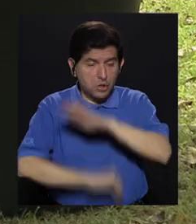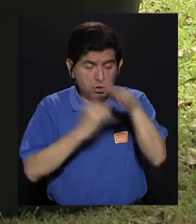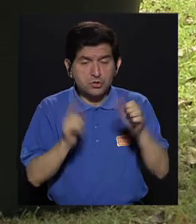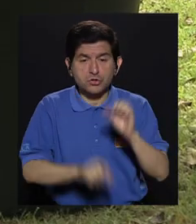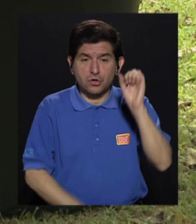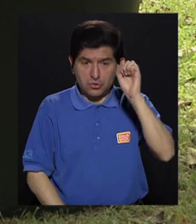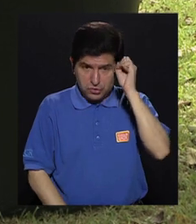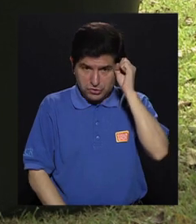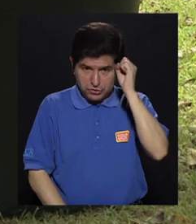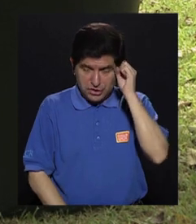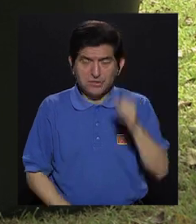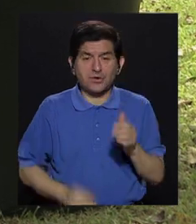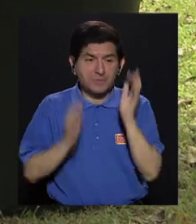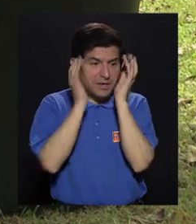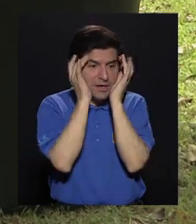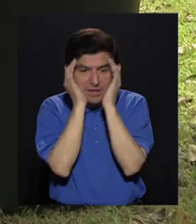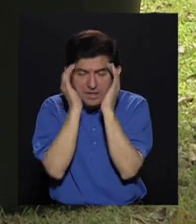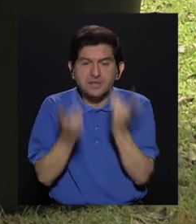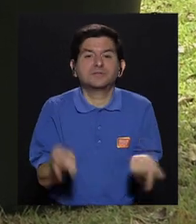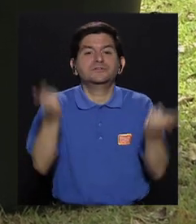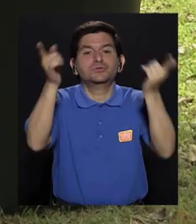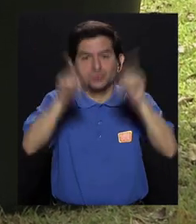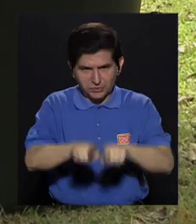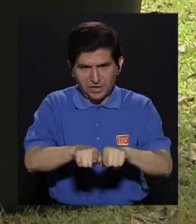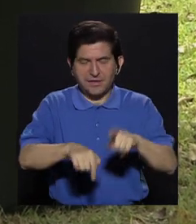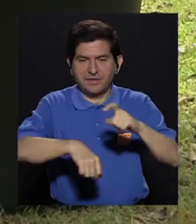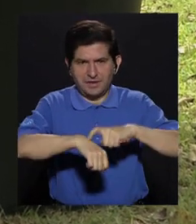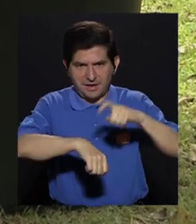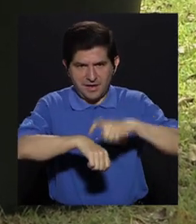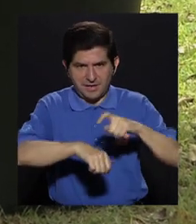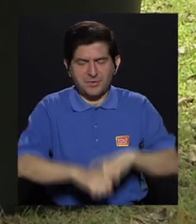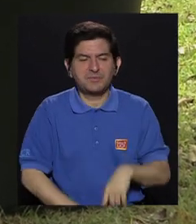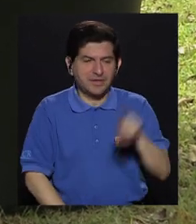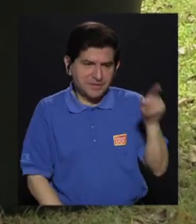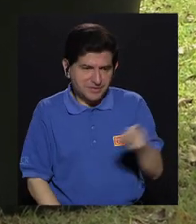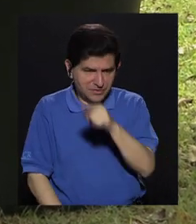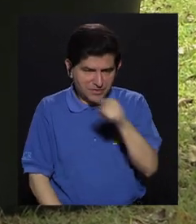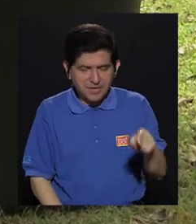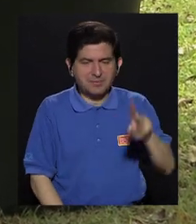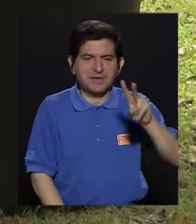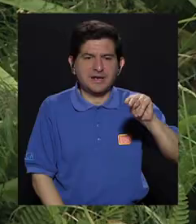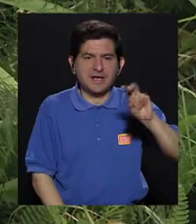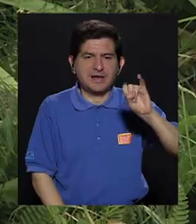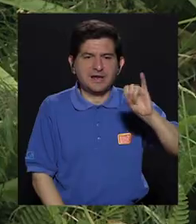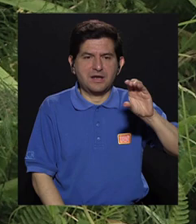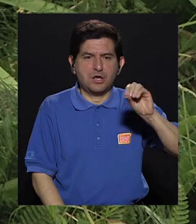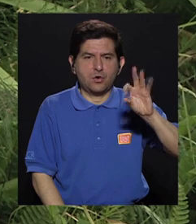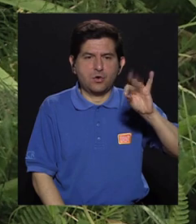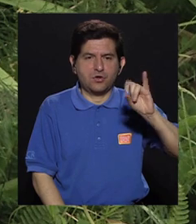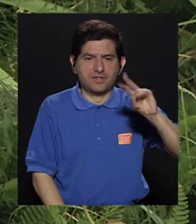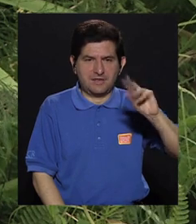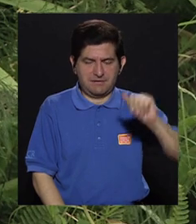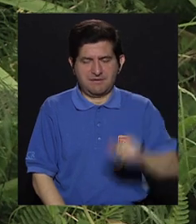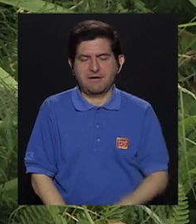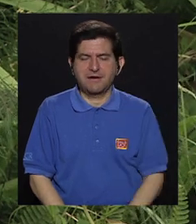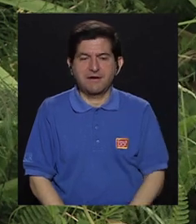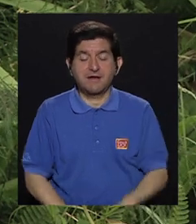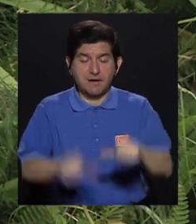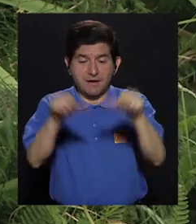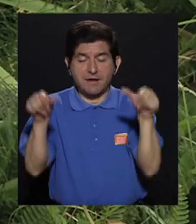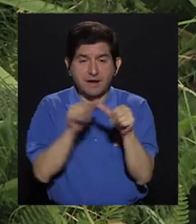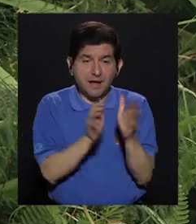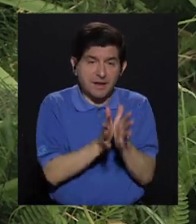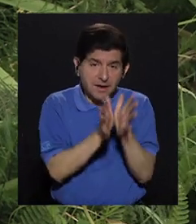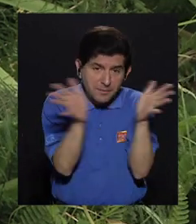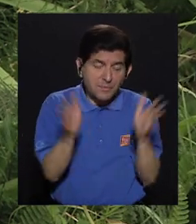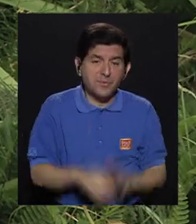Aumento de peso. Todo este síndrome ansioso es lo que se desencadena, ¿no?, cuando se retira la nicotina. Lo que se practica en